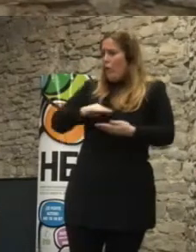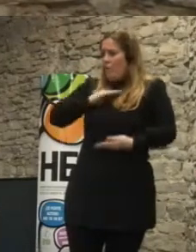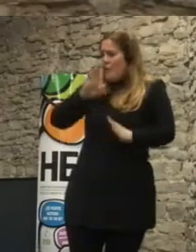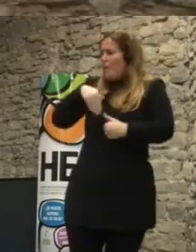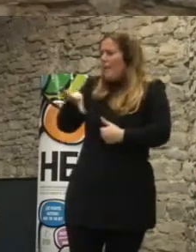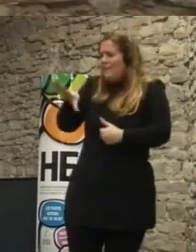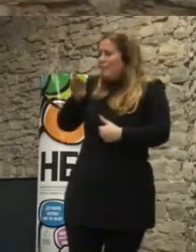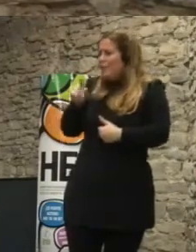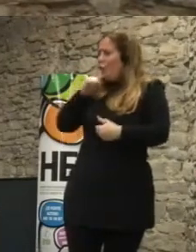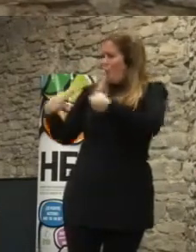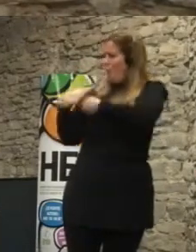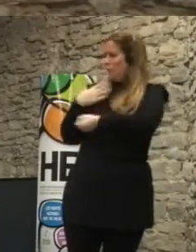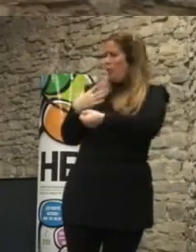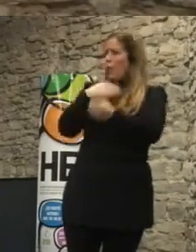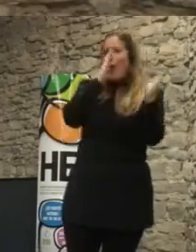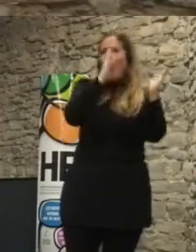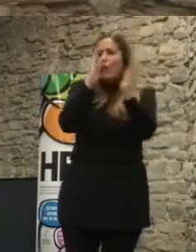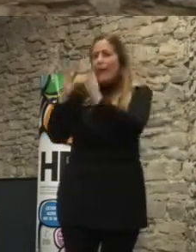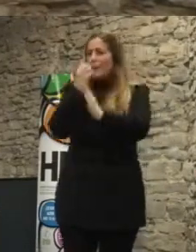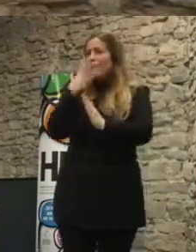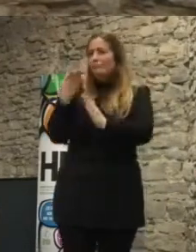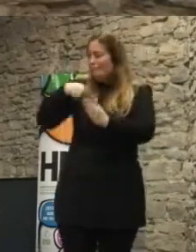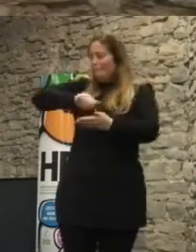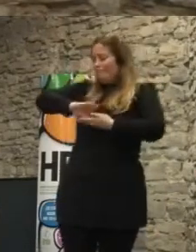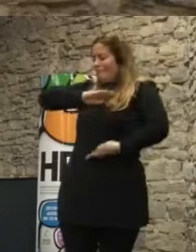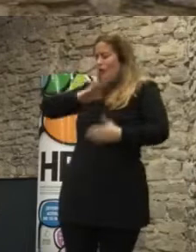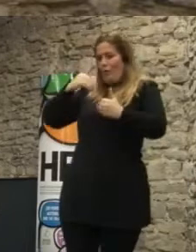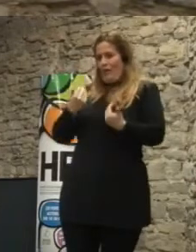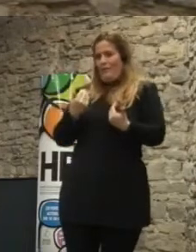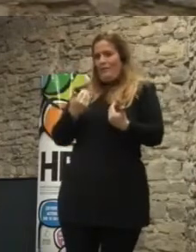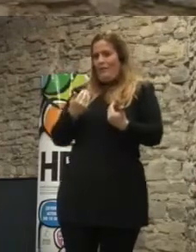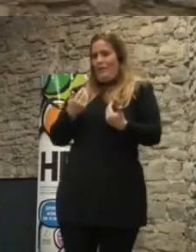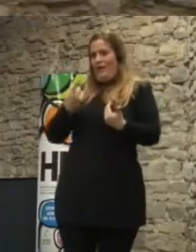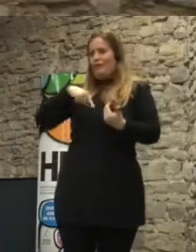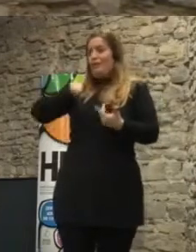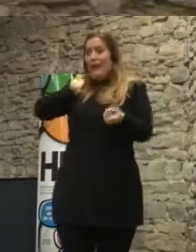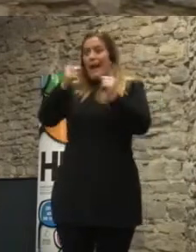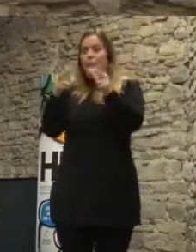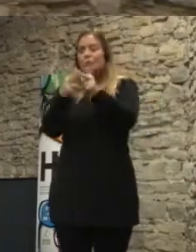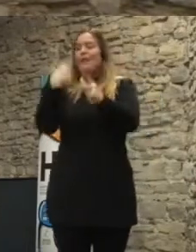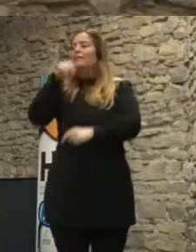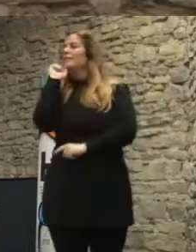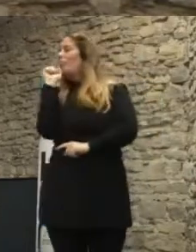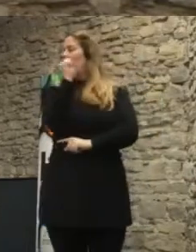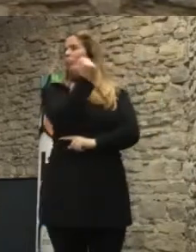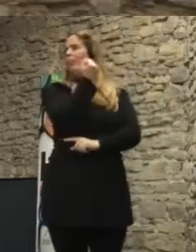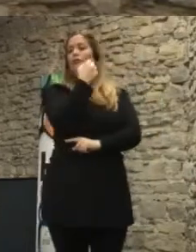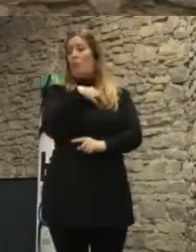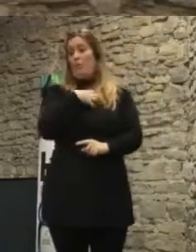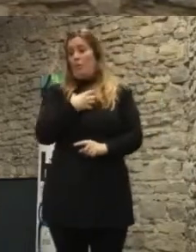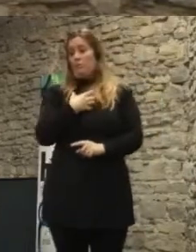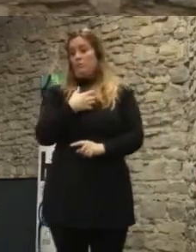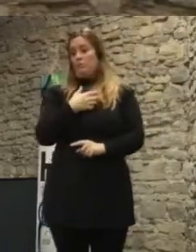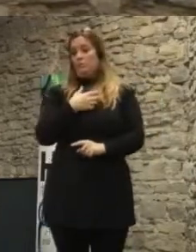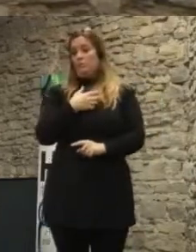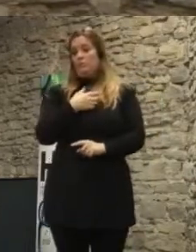ordenar suficientemente, ¿no? No podemos mirar hacia otro lado delante de este cambio, ¿no? Quizá